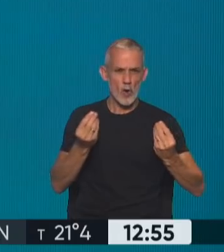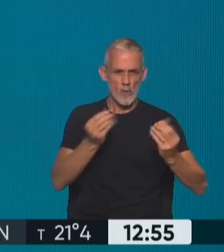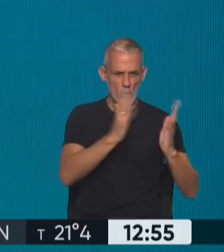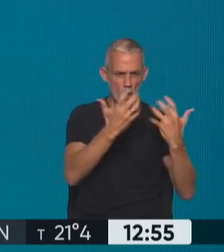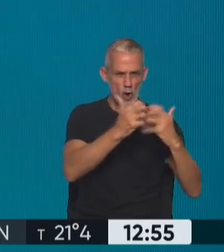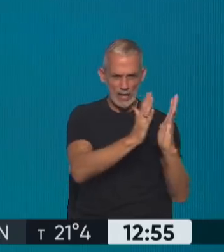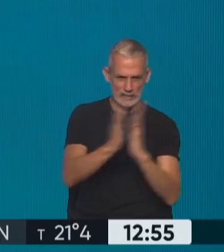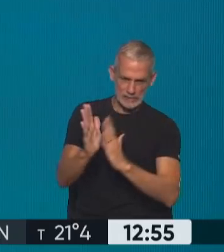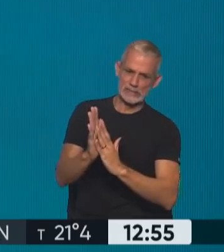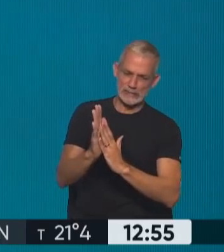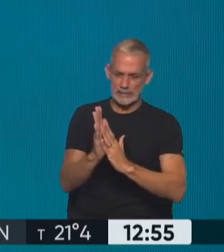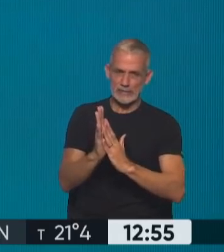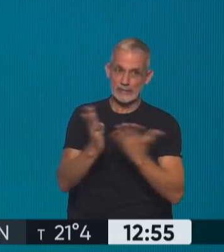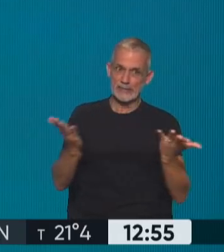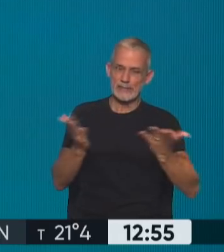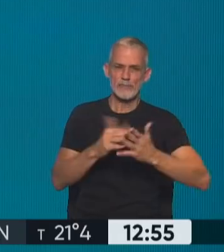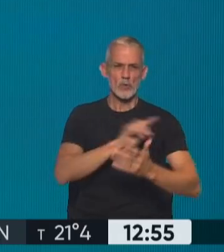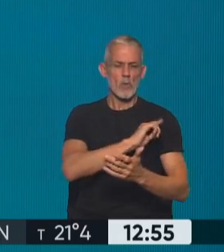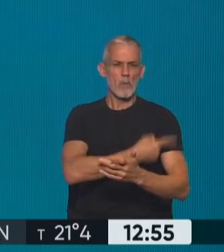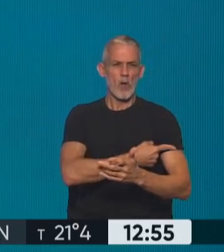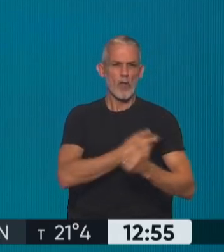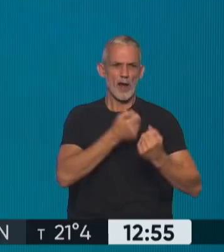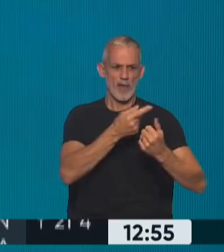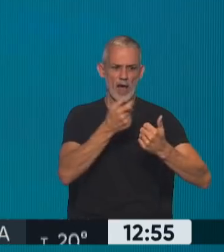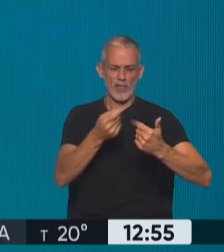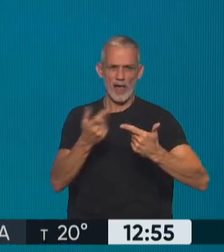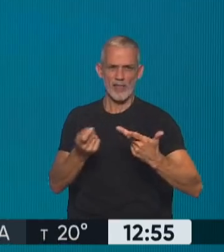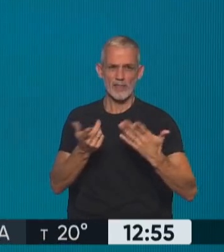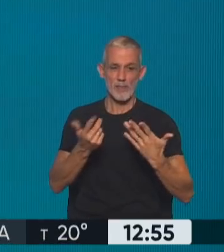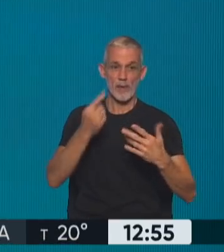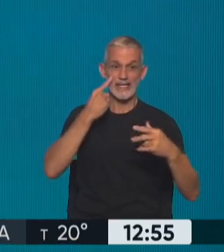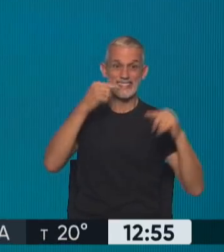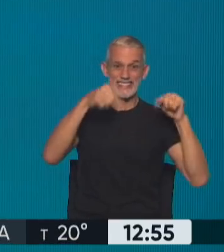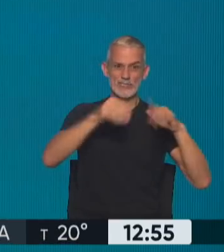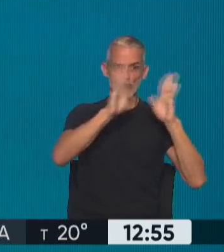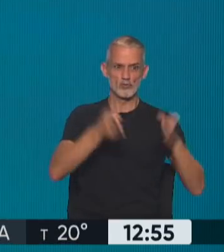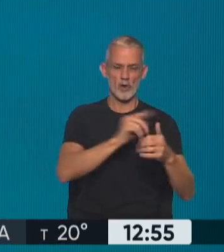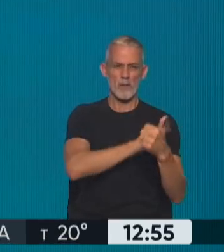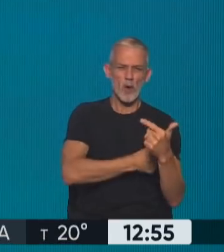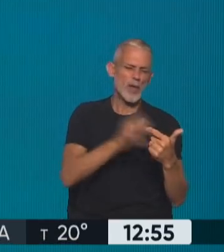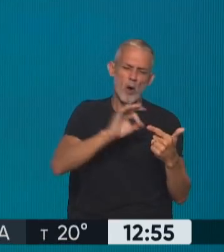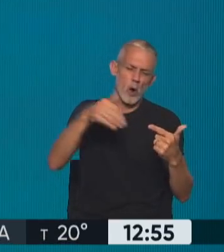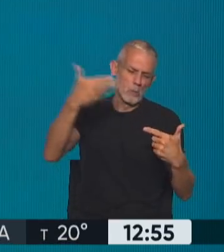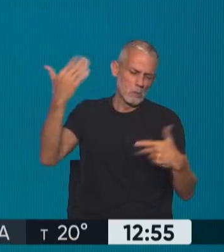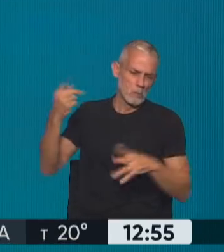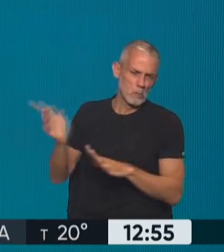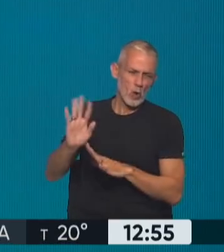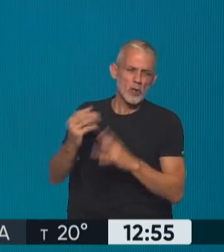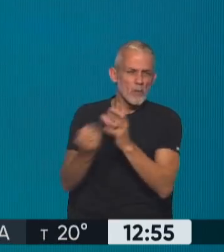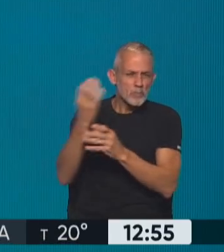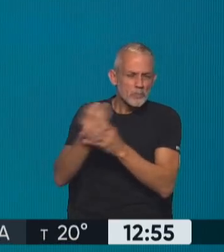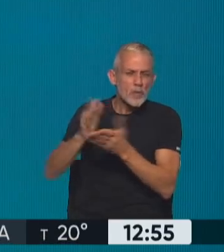donde se invista de poder a las instituciones, estas o las que haya que